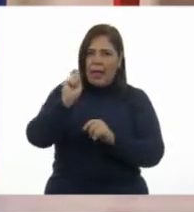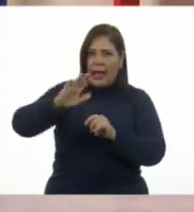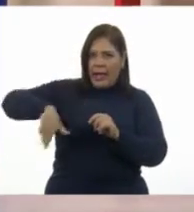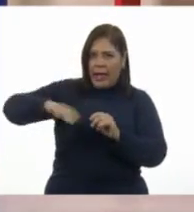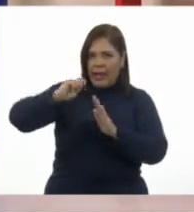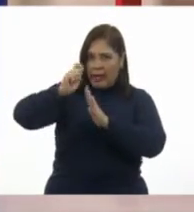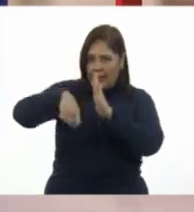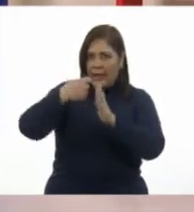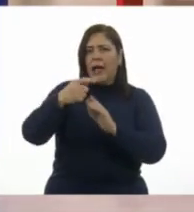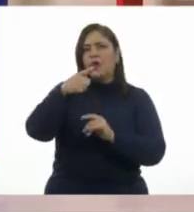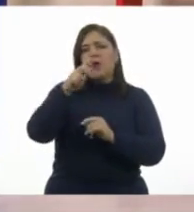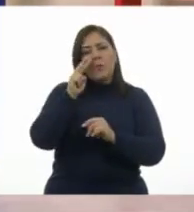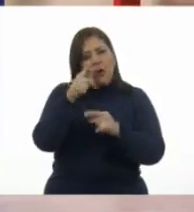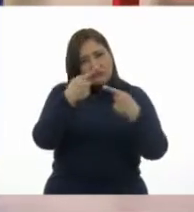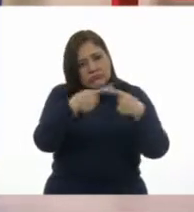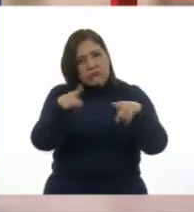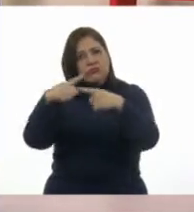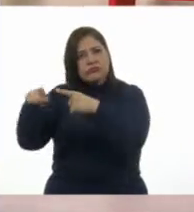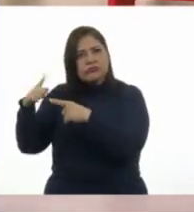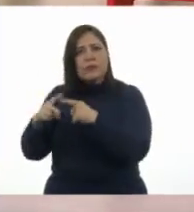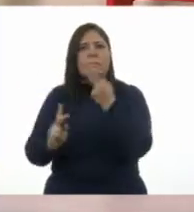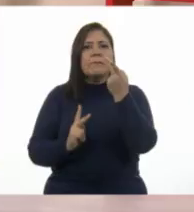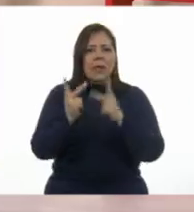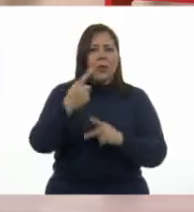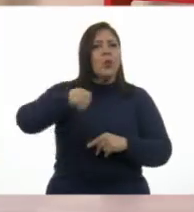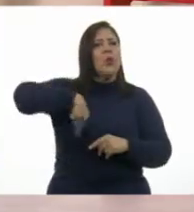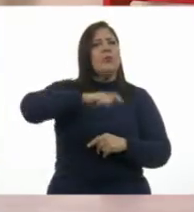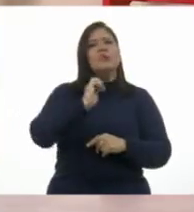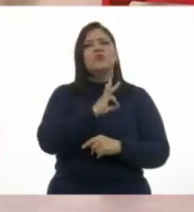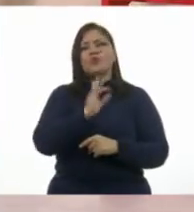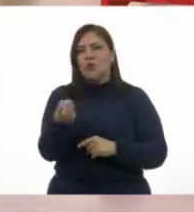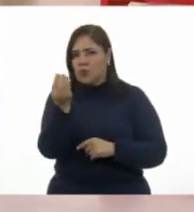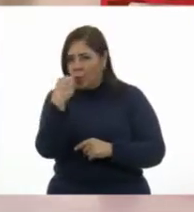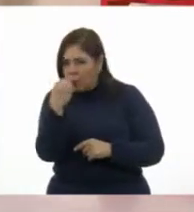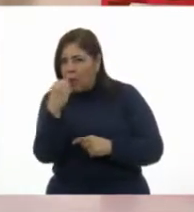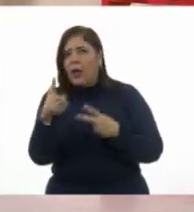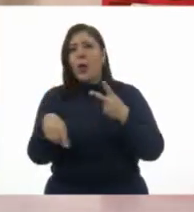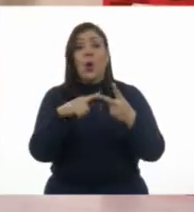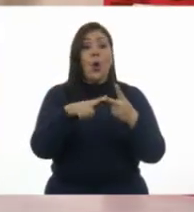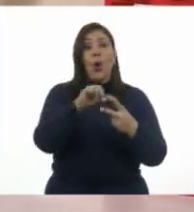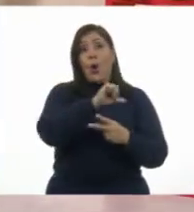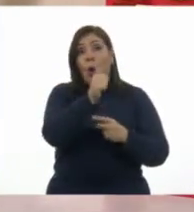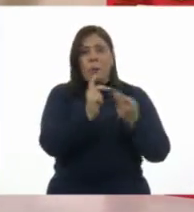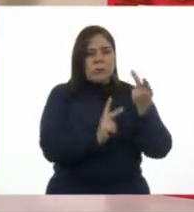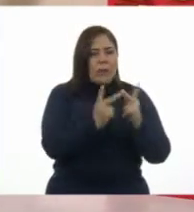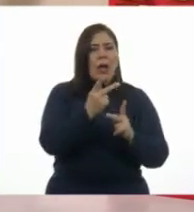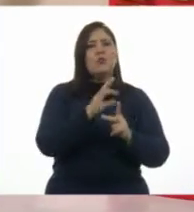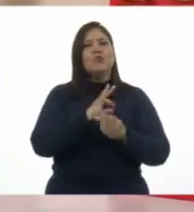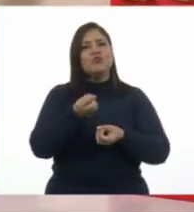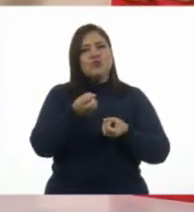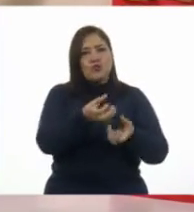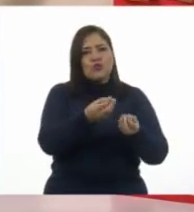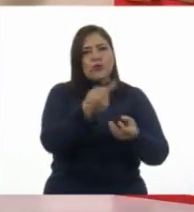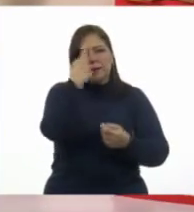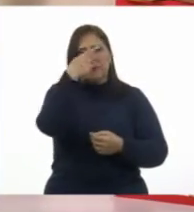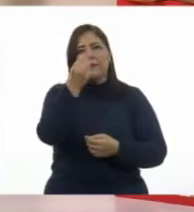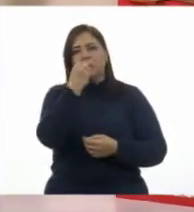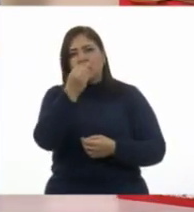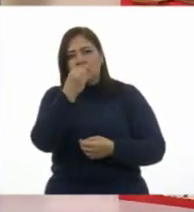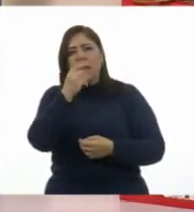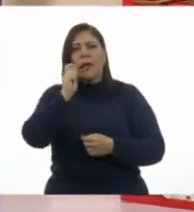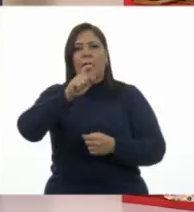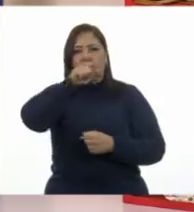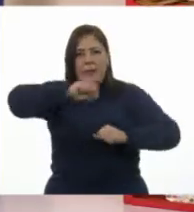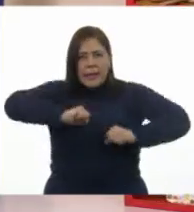hay muchas plantas que nosotros comemos. Otras se las damos a nuestras gallinas, a nuestros